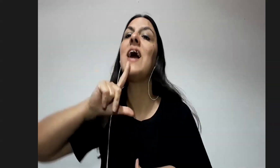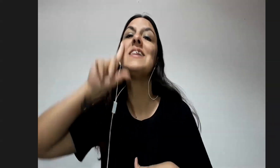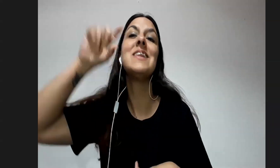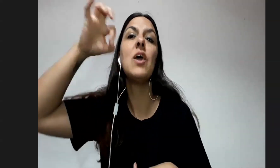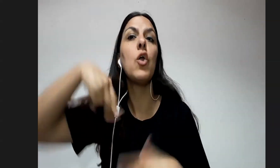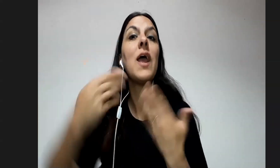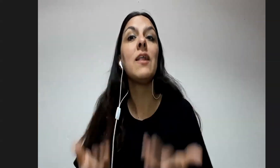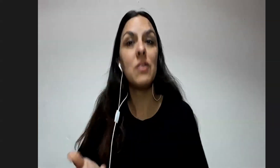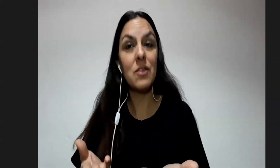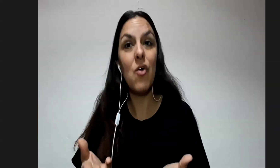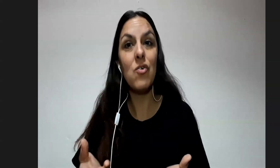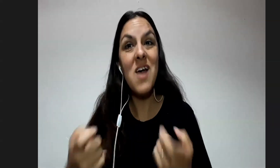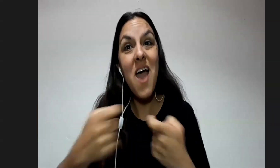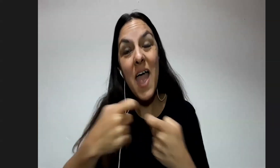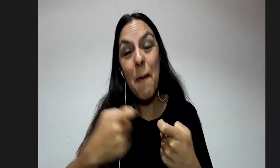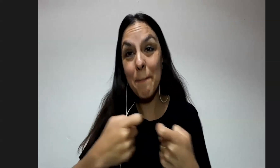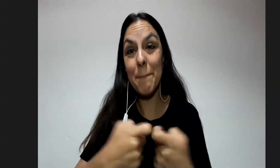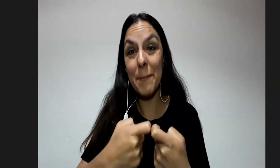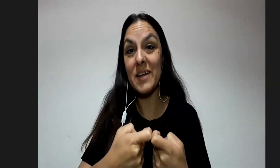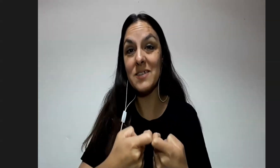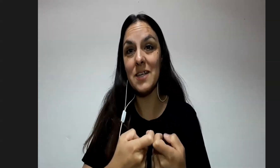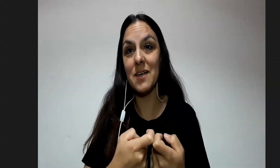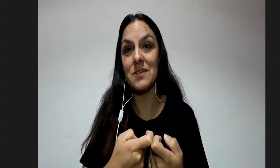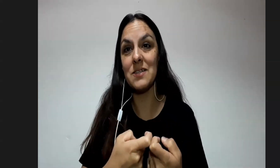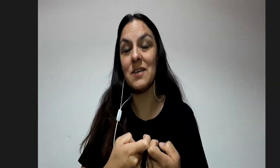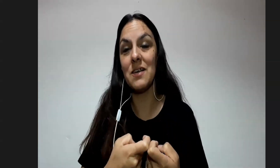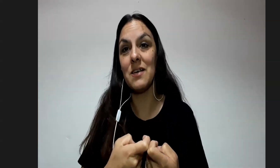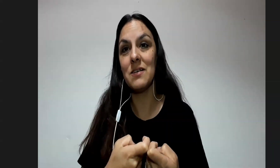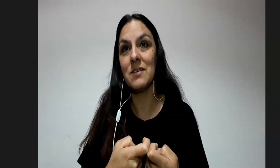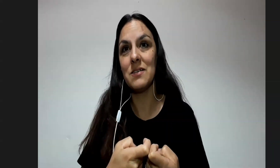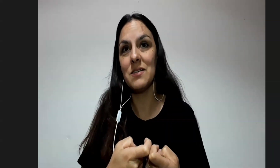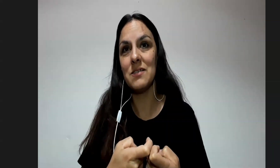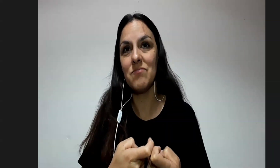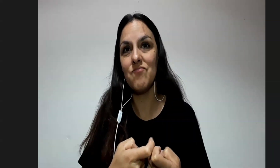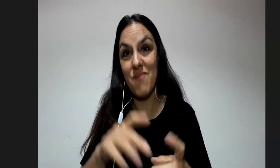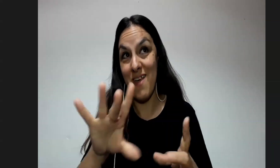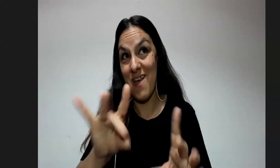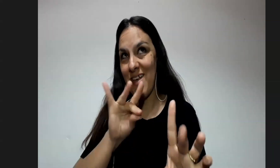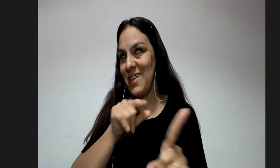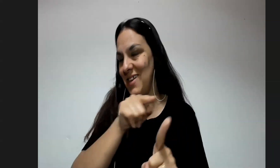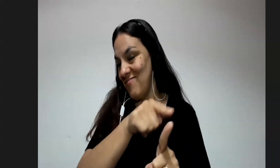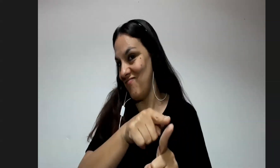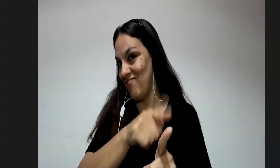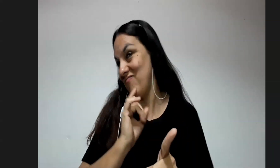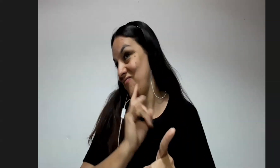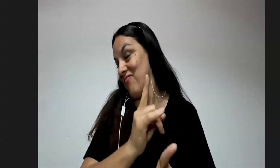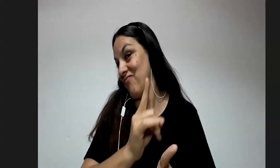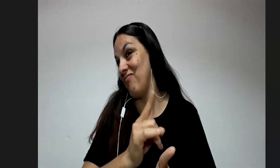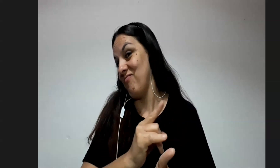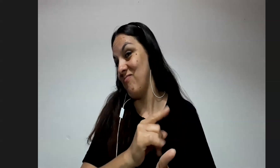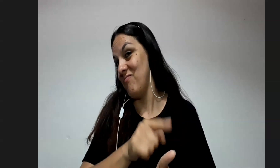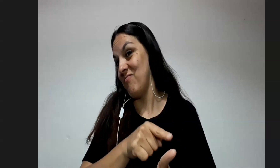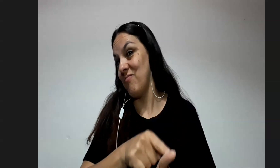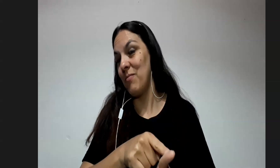las empresas, por propia voluntad, se acogen a esta